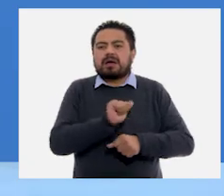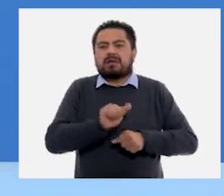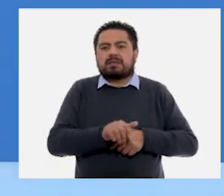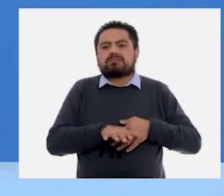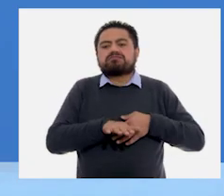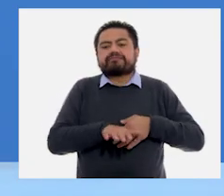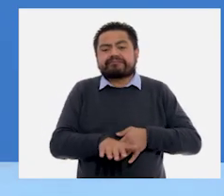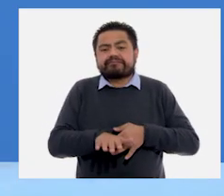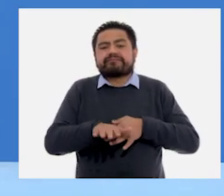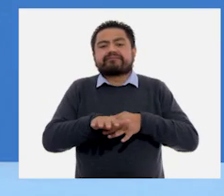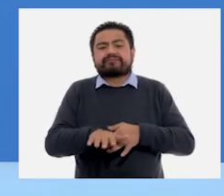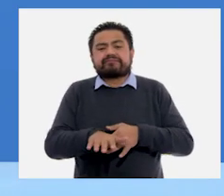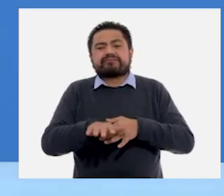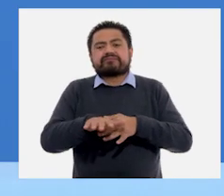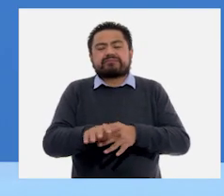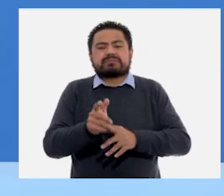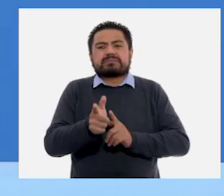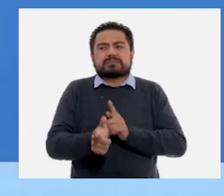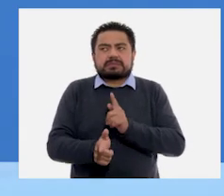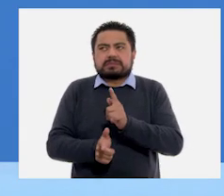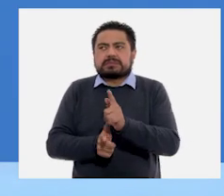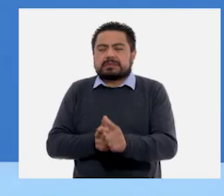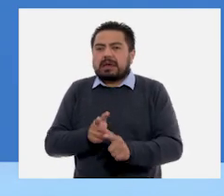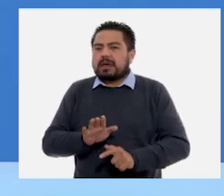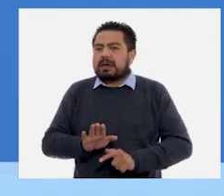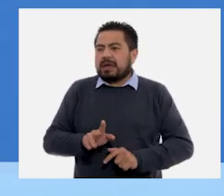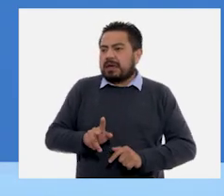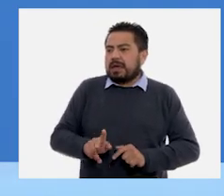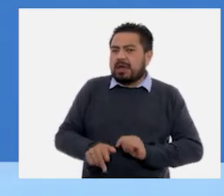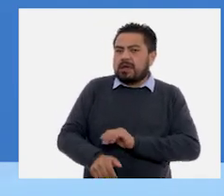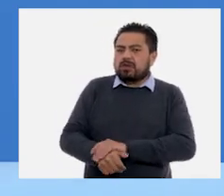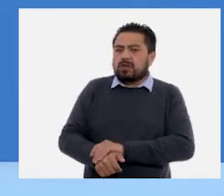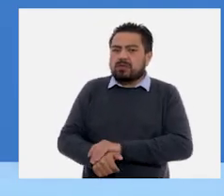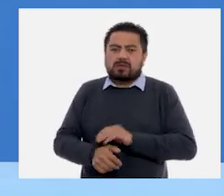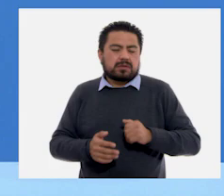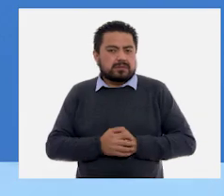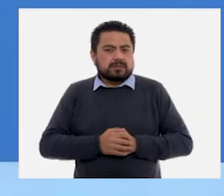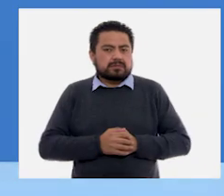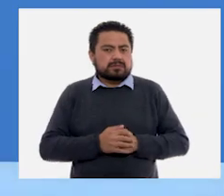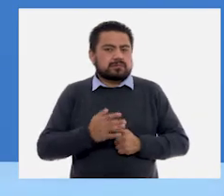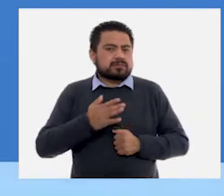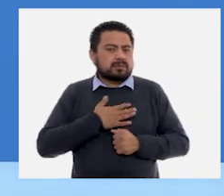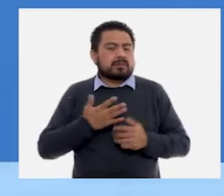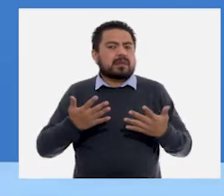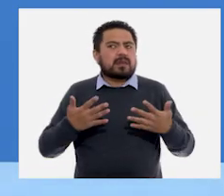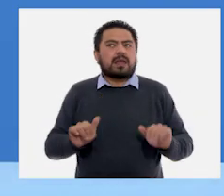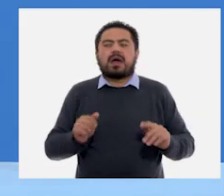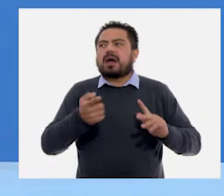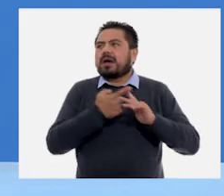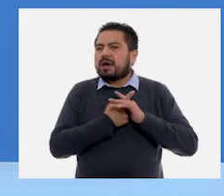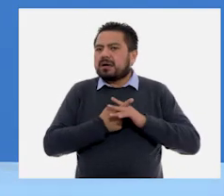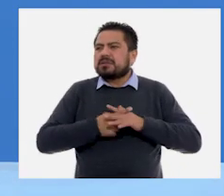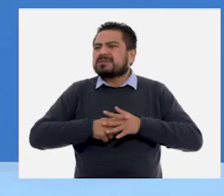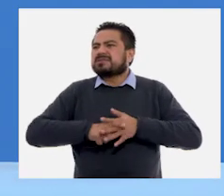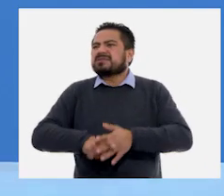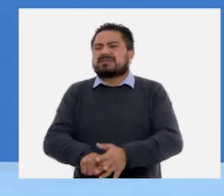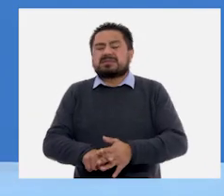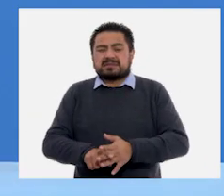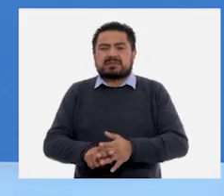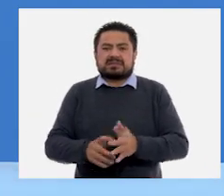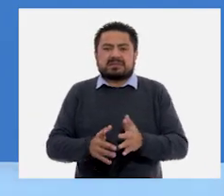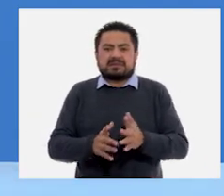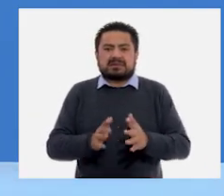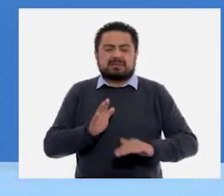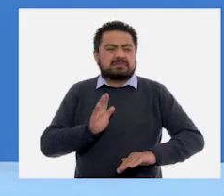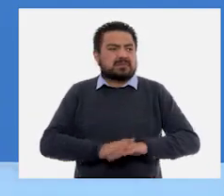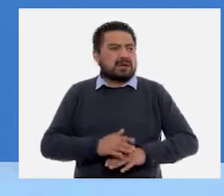avanzaban a paso de tortuga. Y yo ya estaba empezando a ponerme